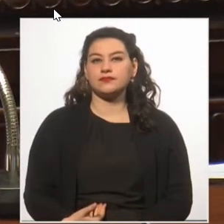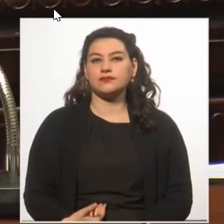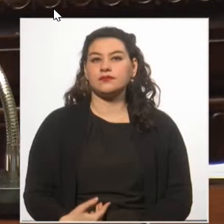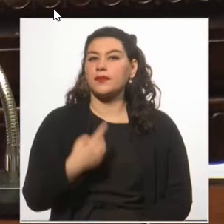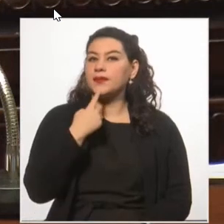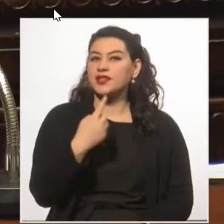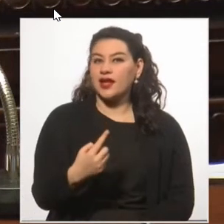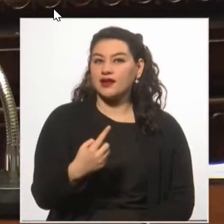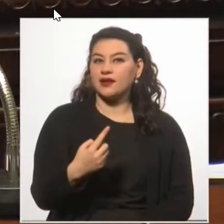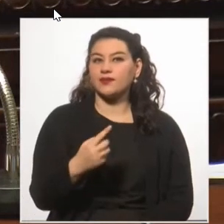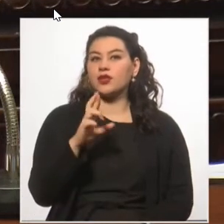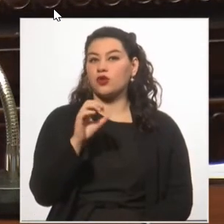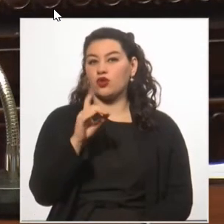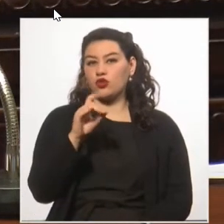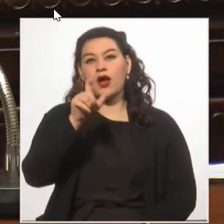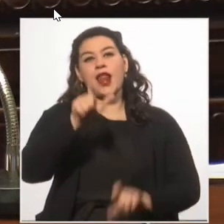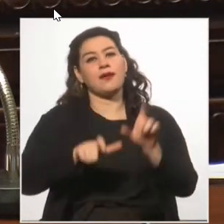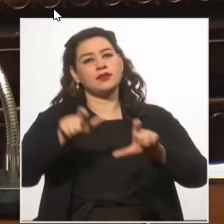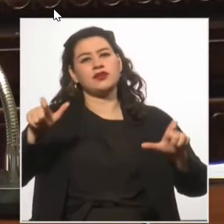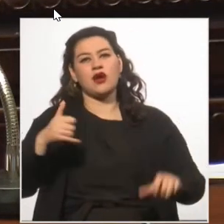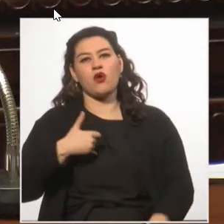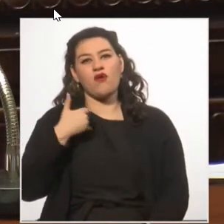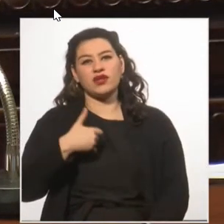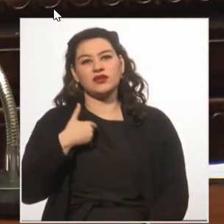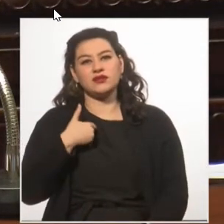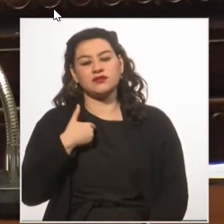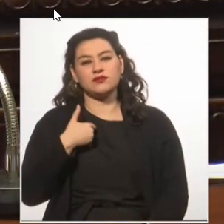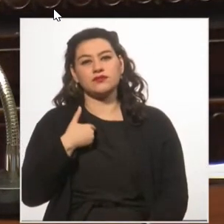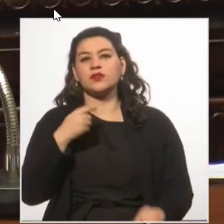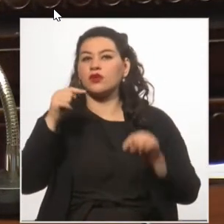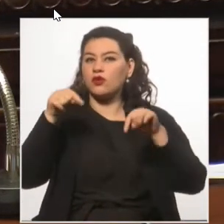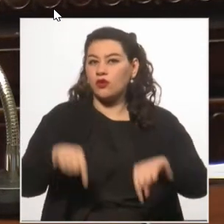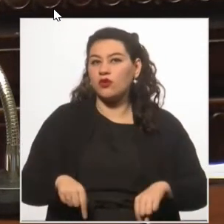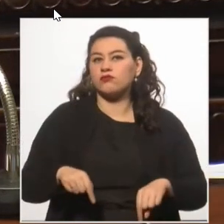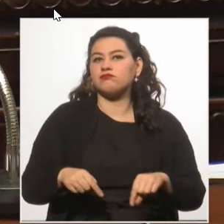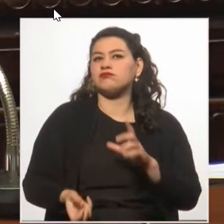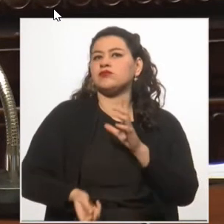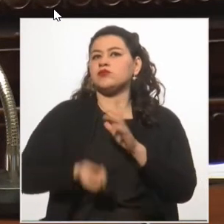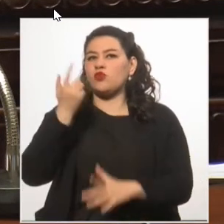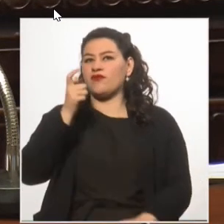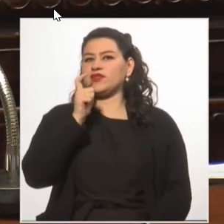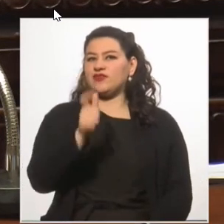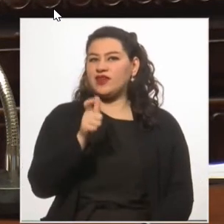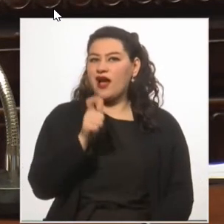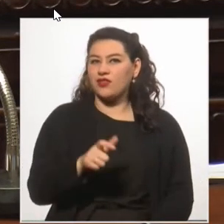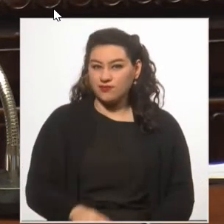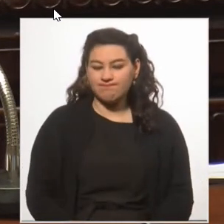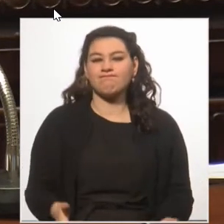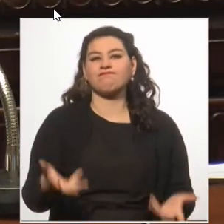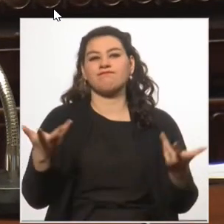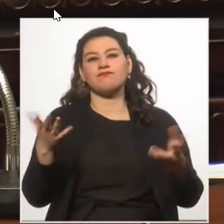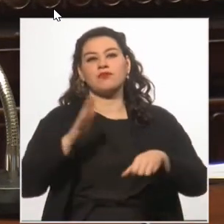el mensaje de Rodó a la juventud tiene hoy una renovada vigencia. Son